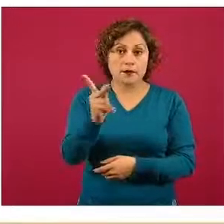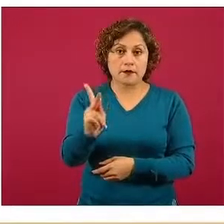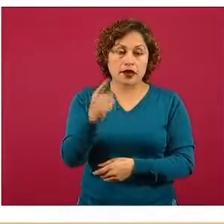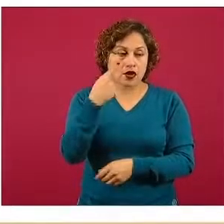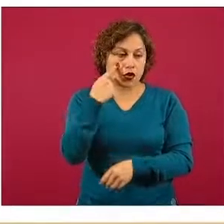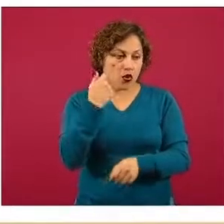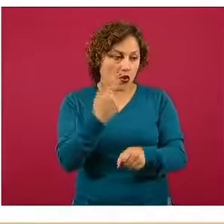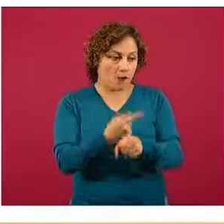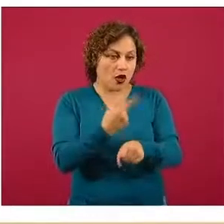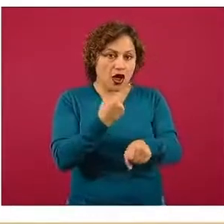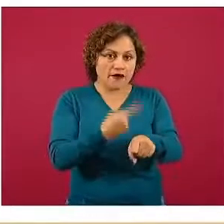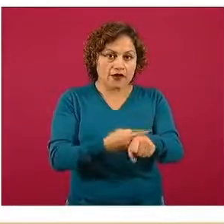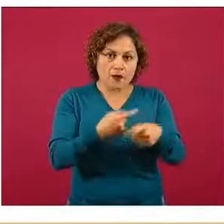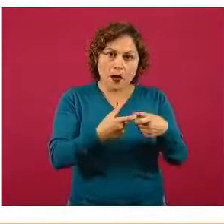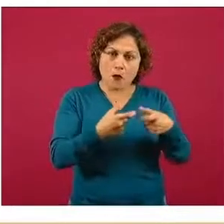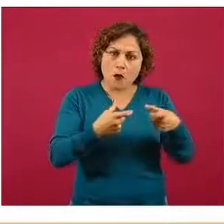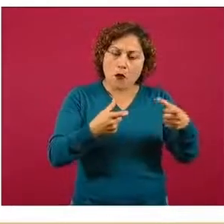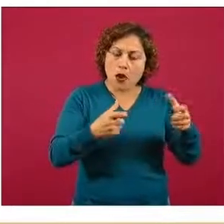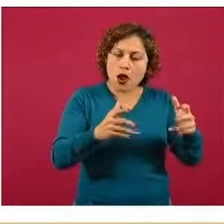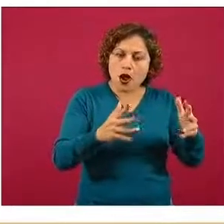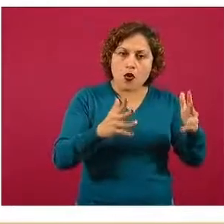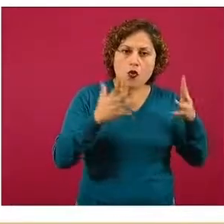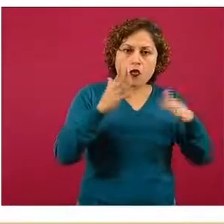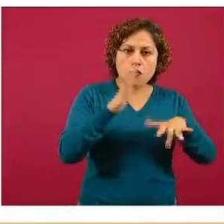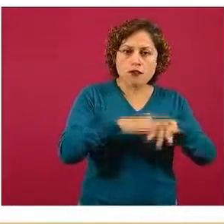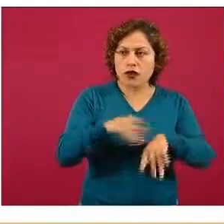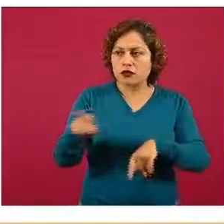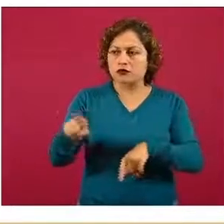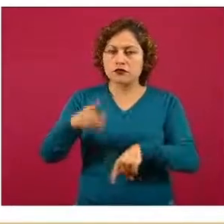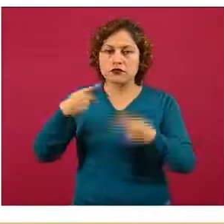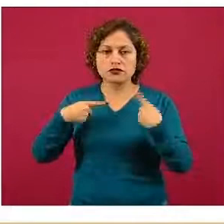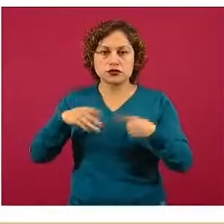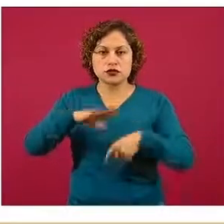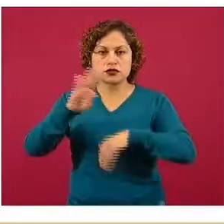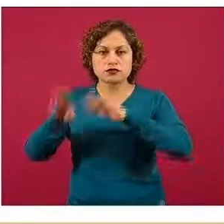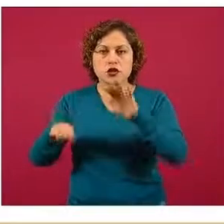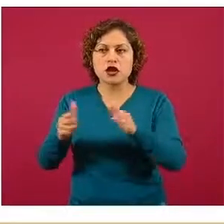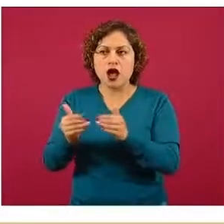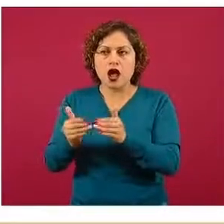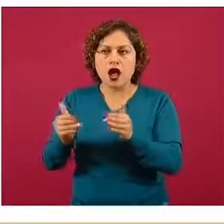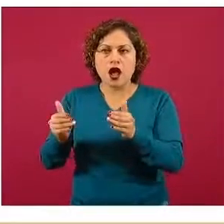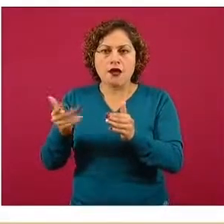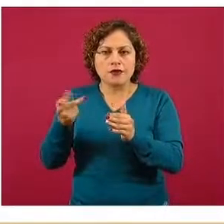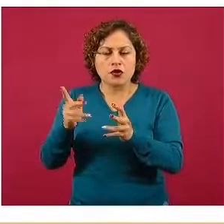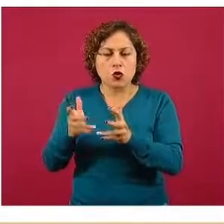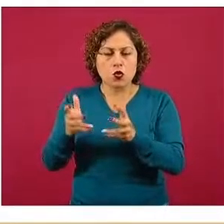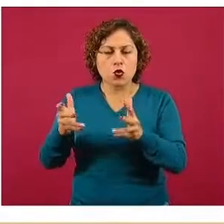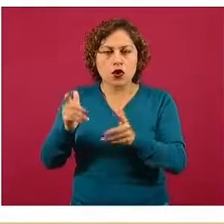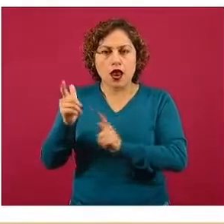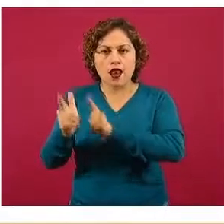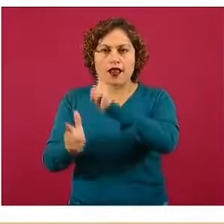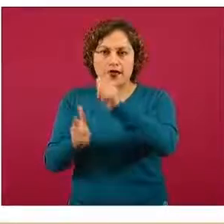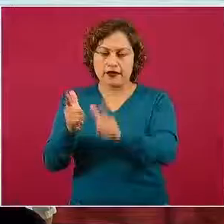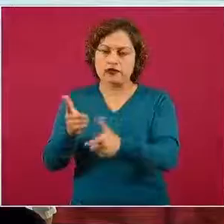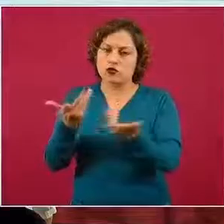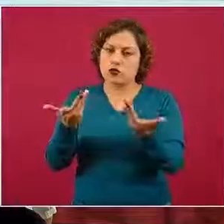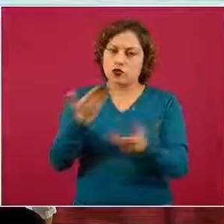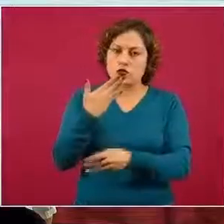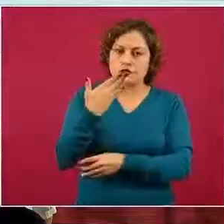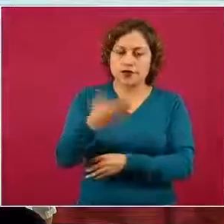la misma velocidad ni con la misma magnitud para efectos de los casos. Si vemos la siguiente